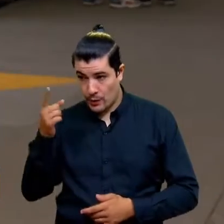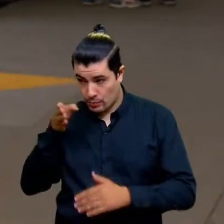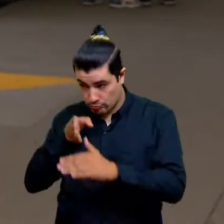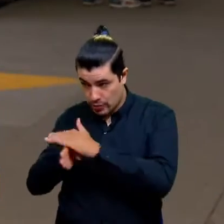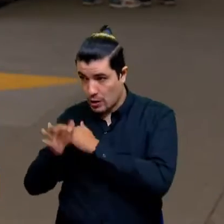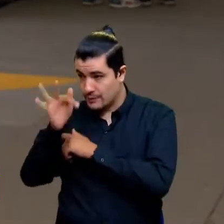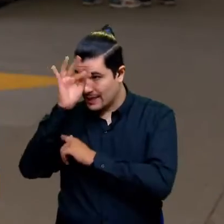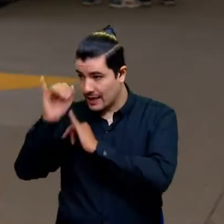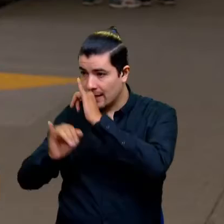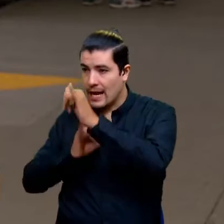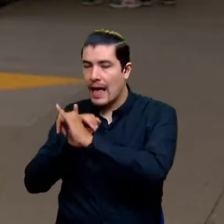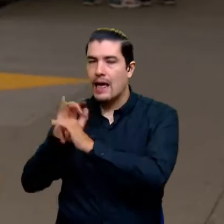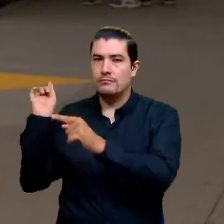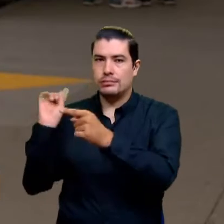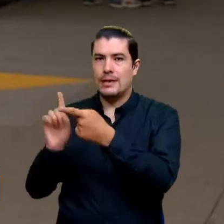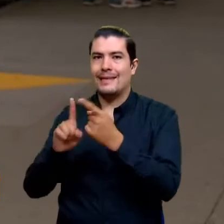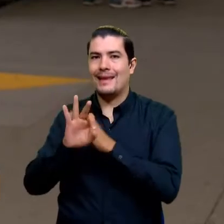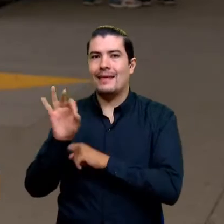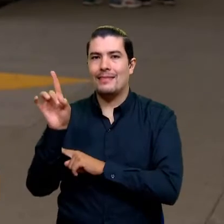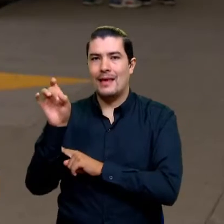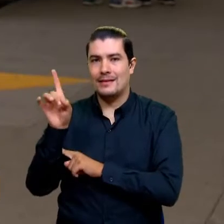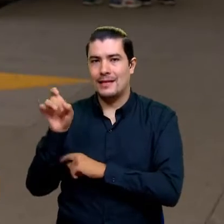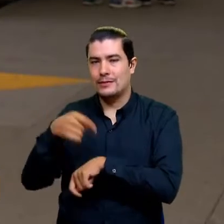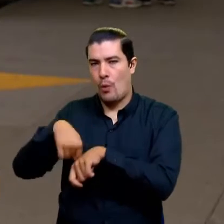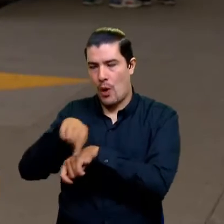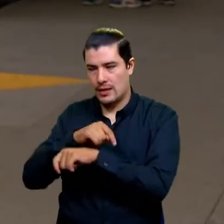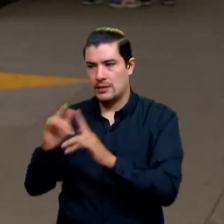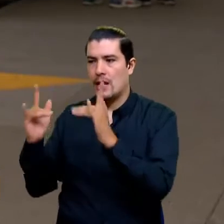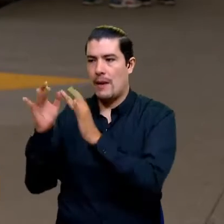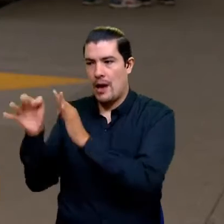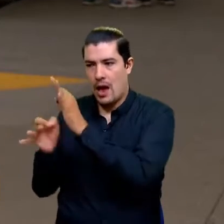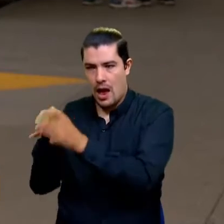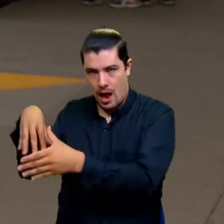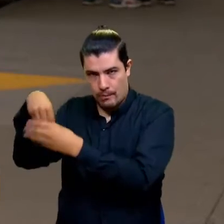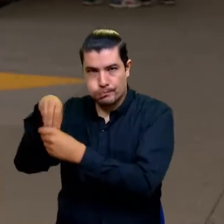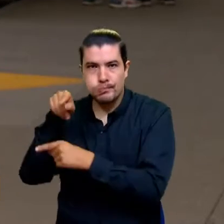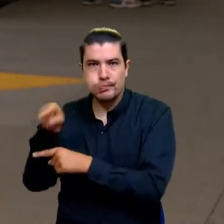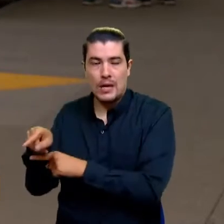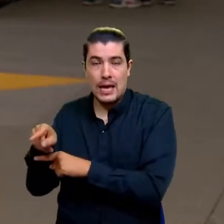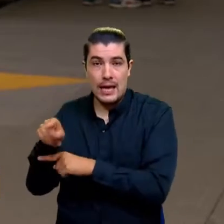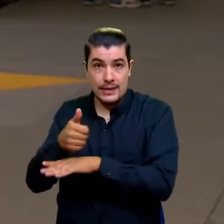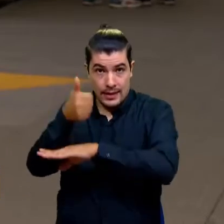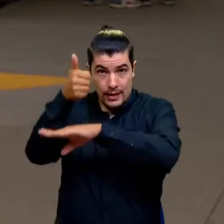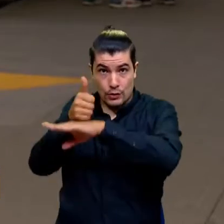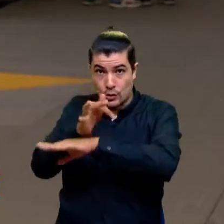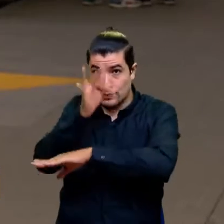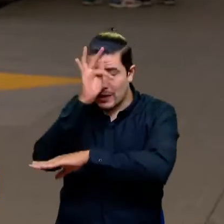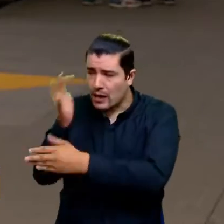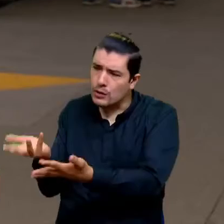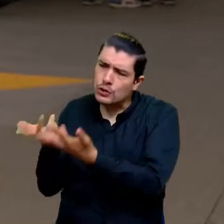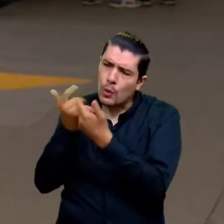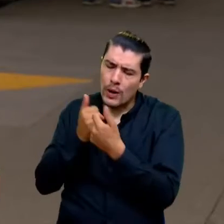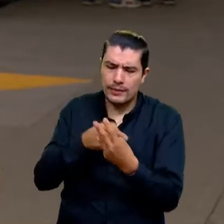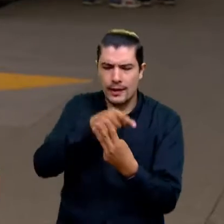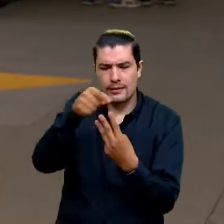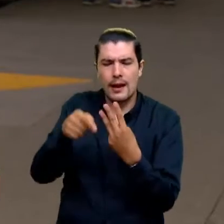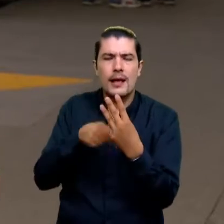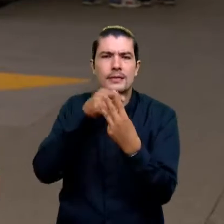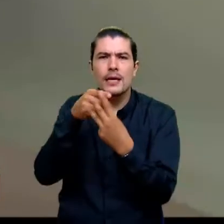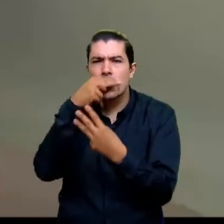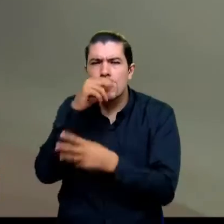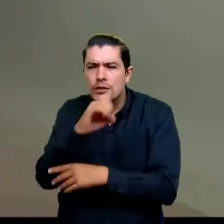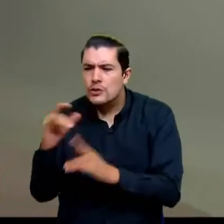de emergencias y traumas. El director general nos dio un parte médico de los 3 menores que se encuentran en esta